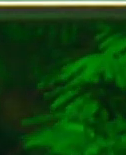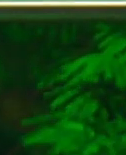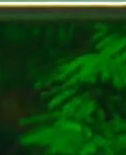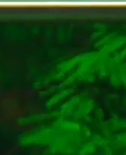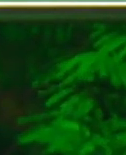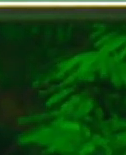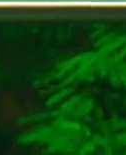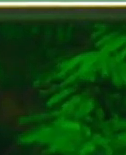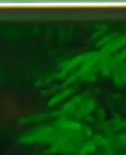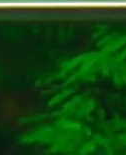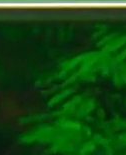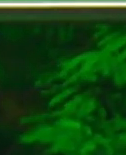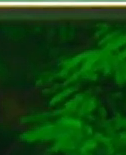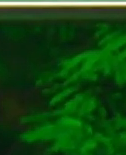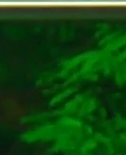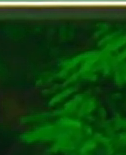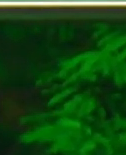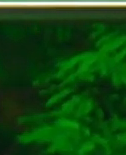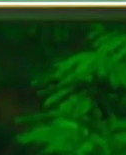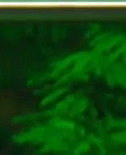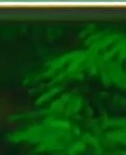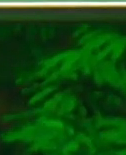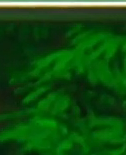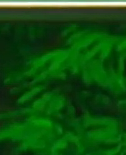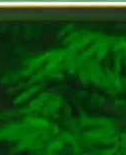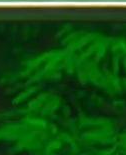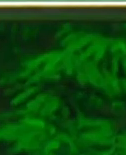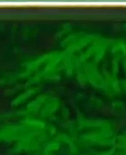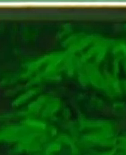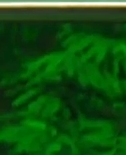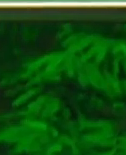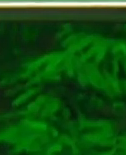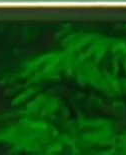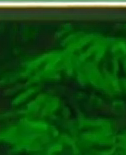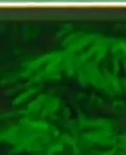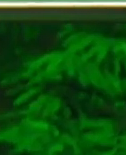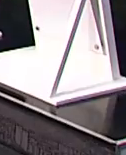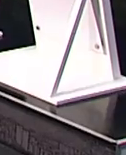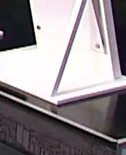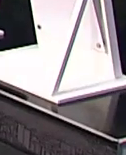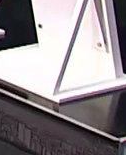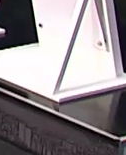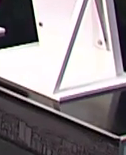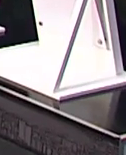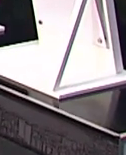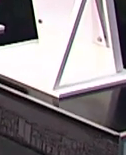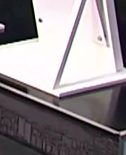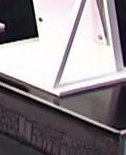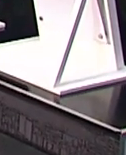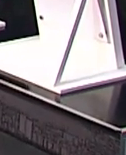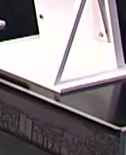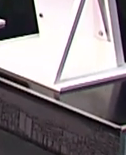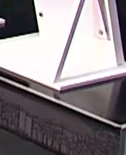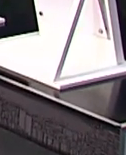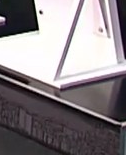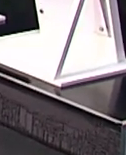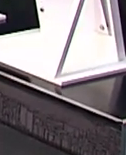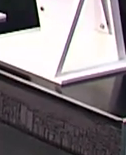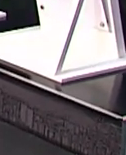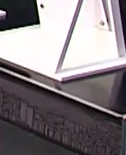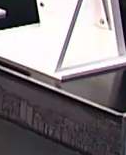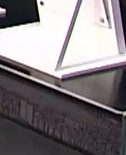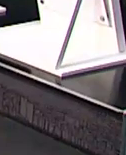que envía Alfredo Ramos precisamente para excusarse por su inasistencia hoy. Y la hora del debate ya tenía su